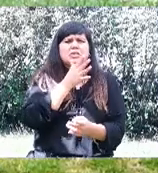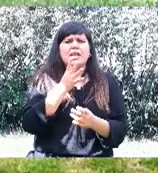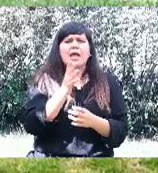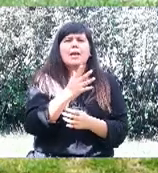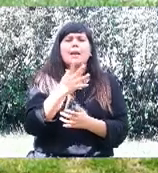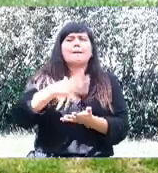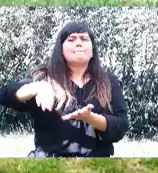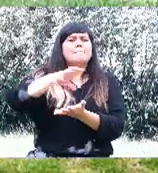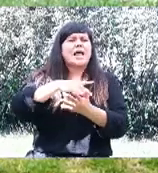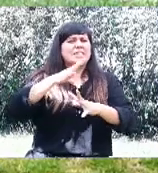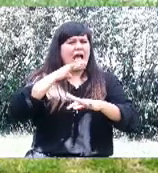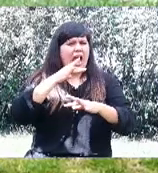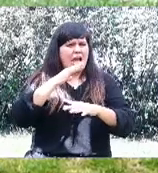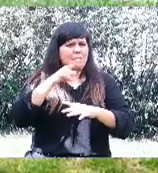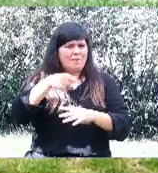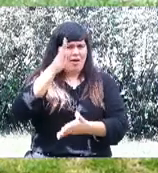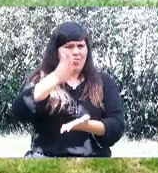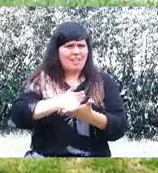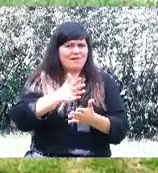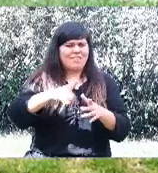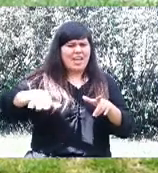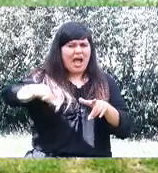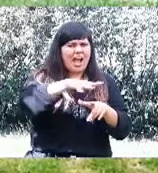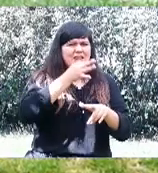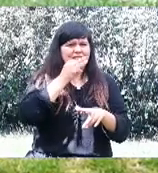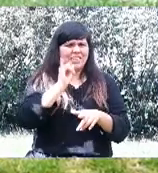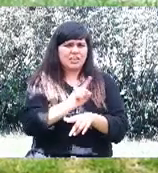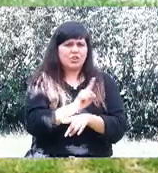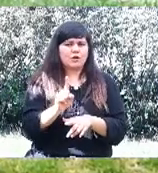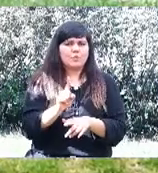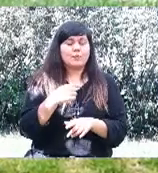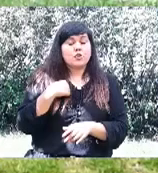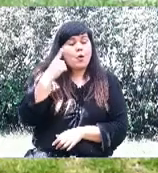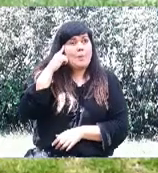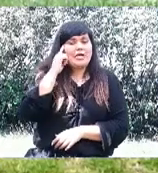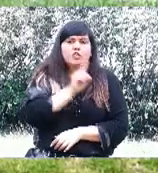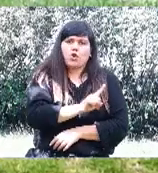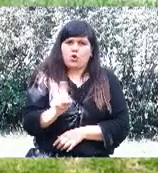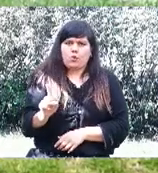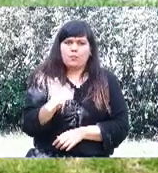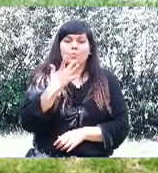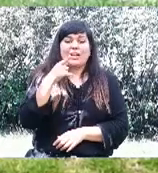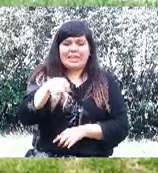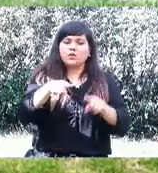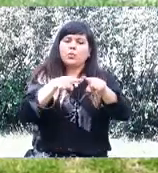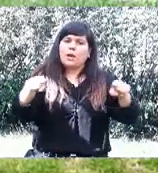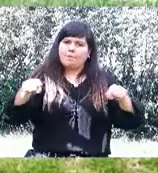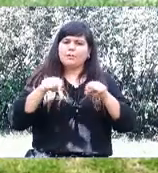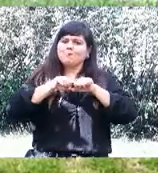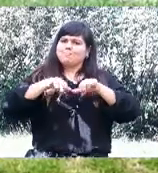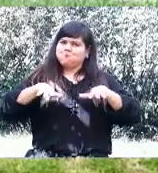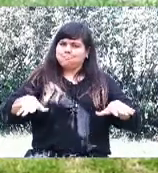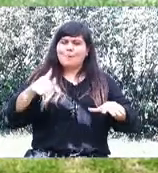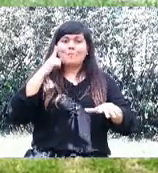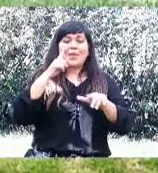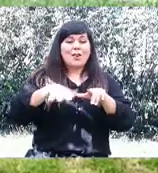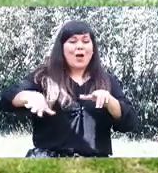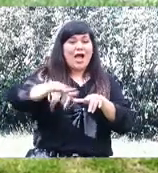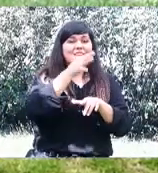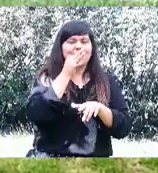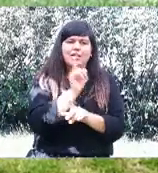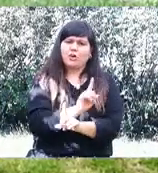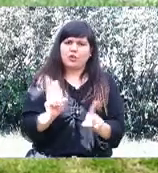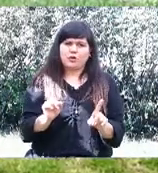Plaza de Armas se debiese considerar un área verde o no Ya yo creo que no es una espacio de esparcimiento pero no es un área verde